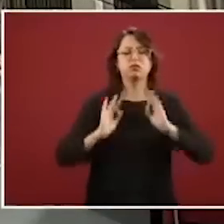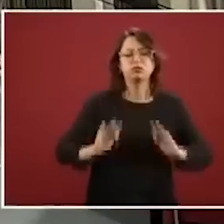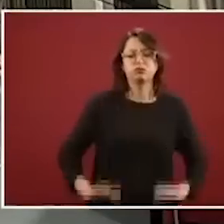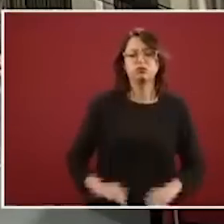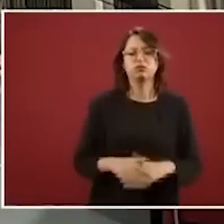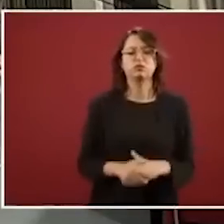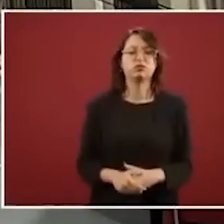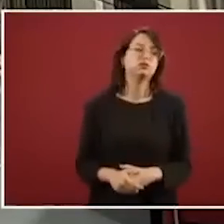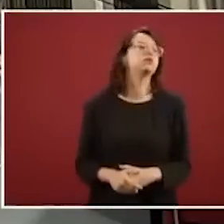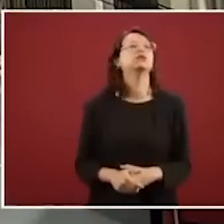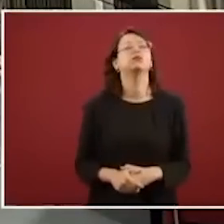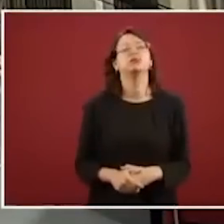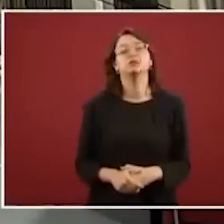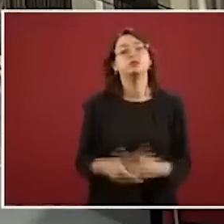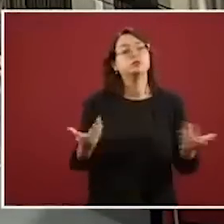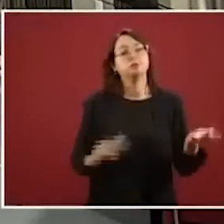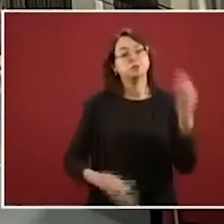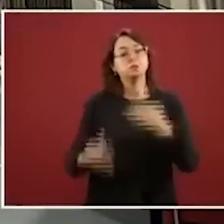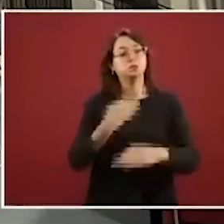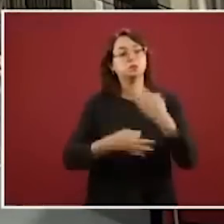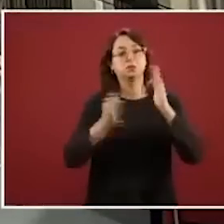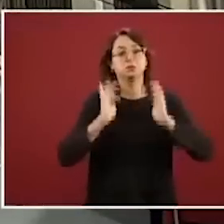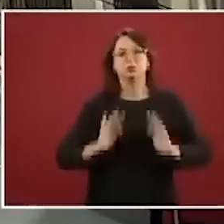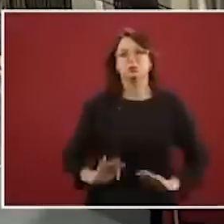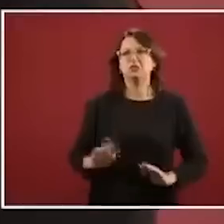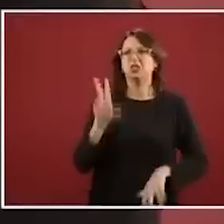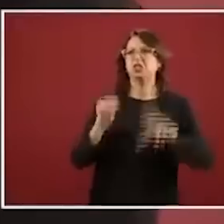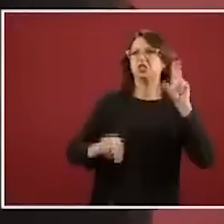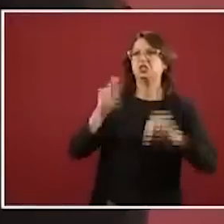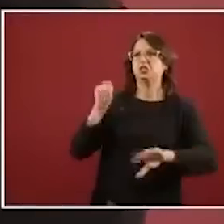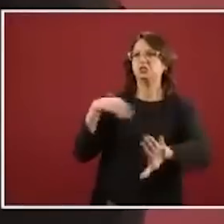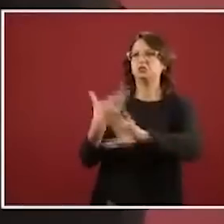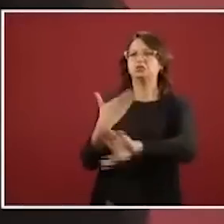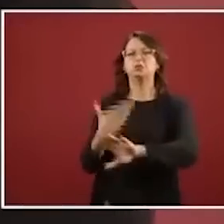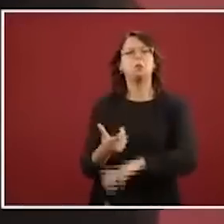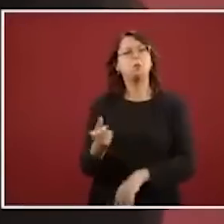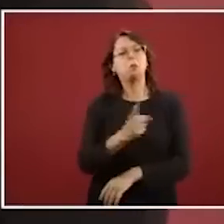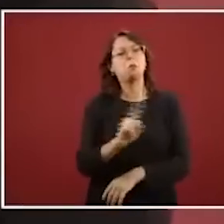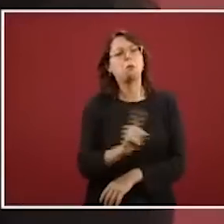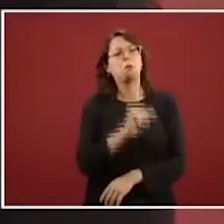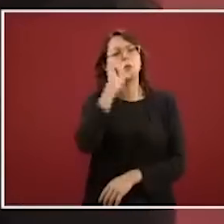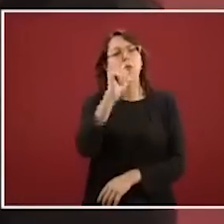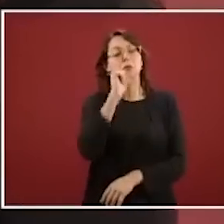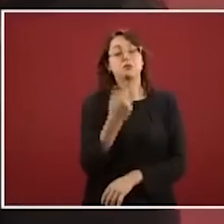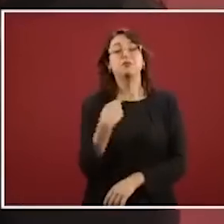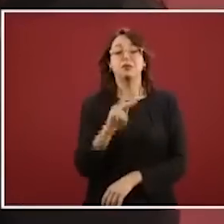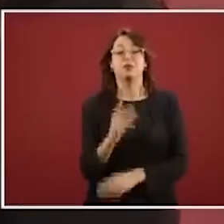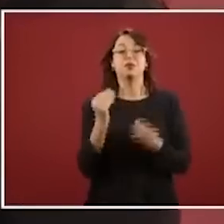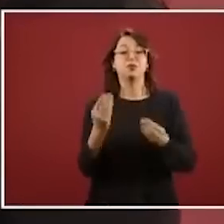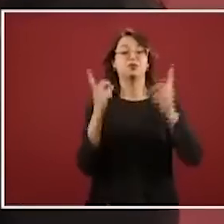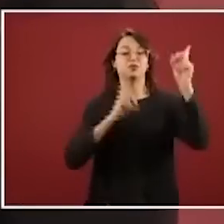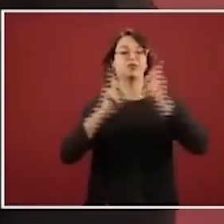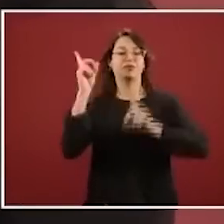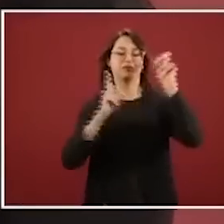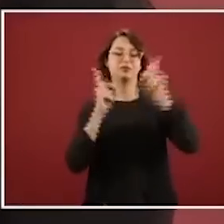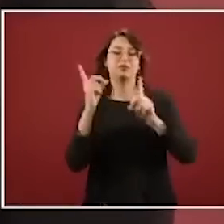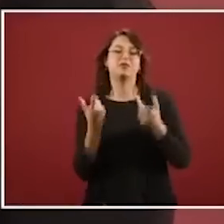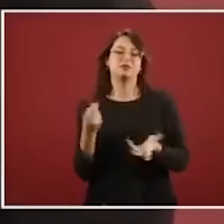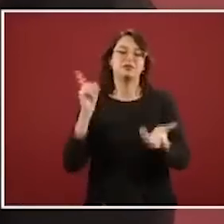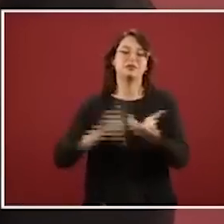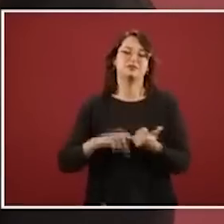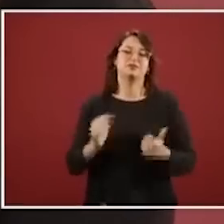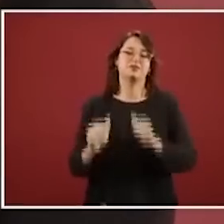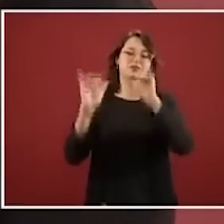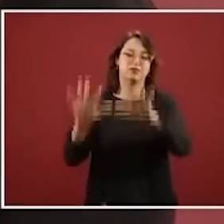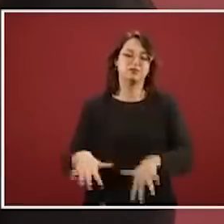Fue muy tranquilo, no hubo voces en contra, lo que sí desde luego hubo inquietudes, que es lo que comenta nuestro compañero Adelfo, sobre todo en las asambleas